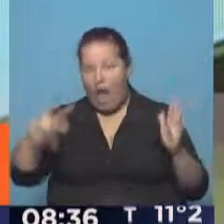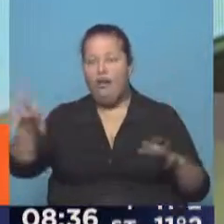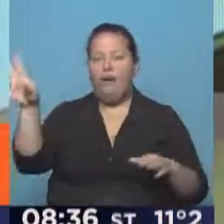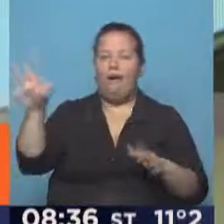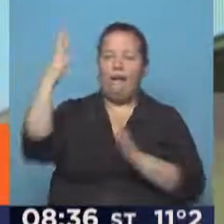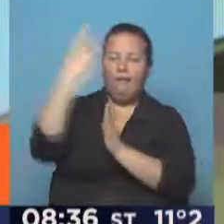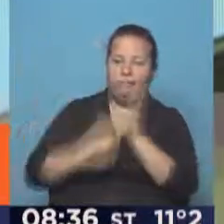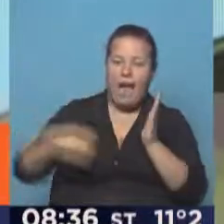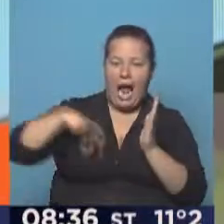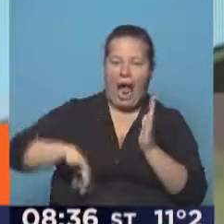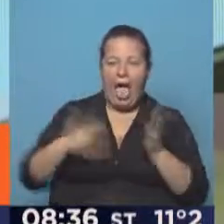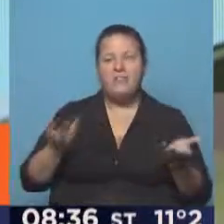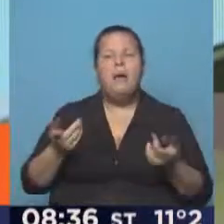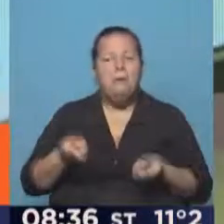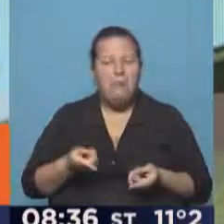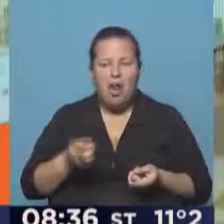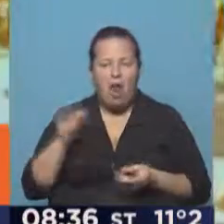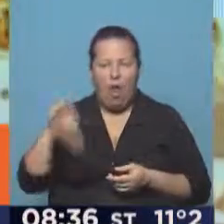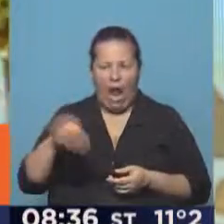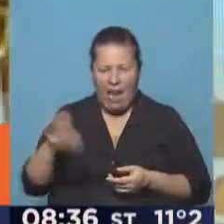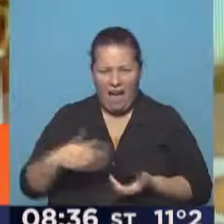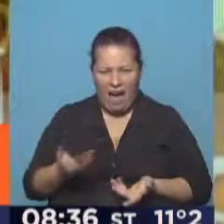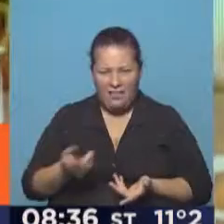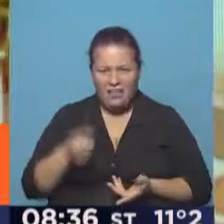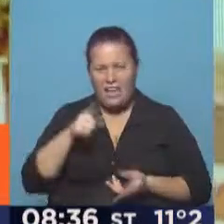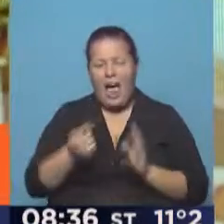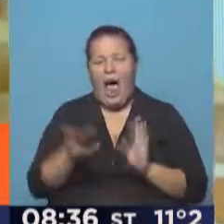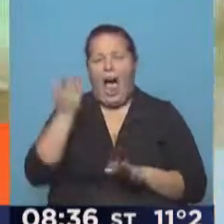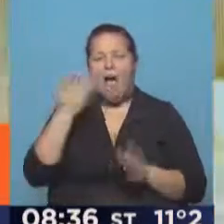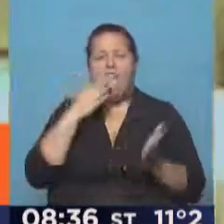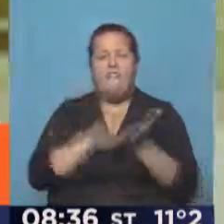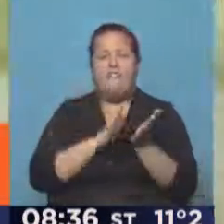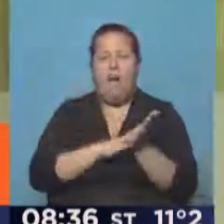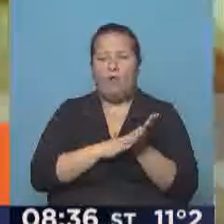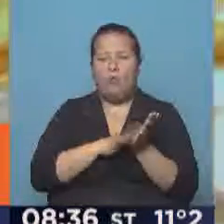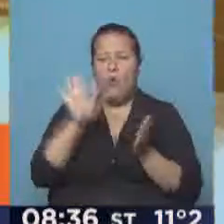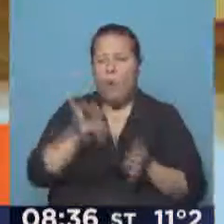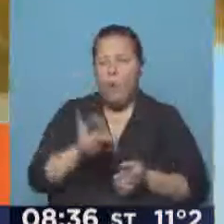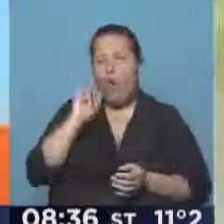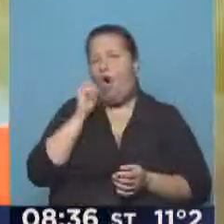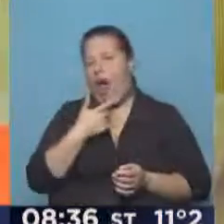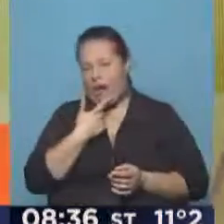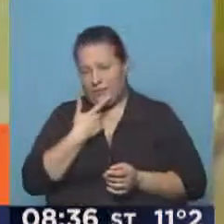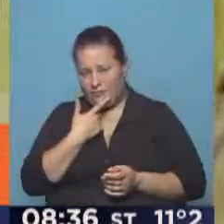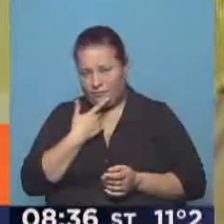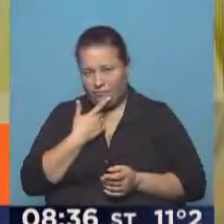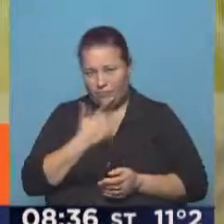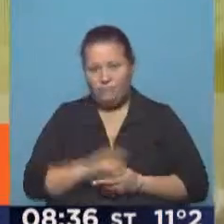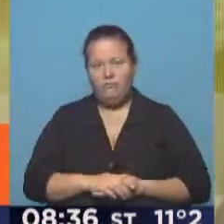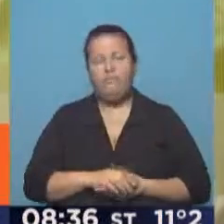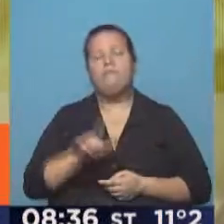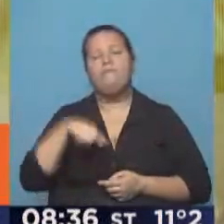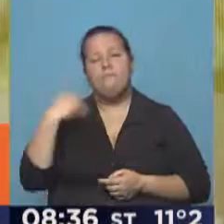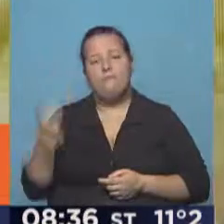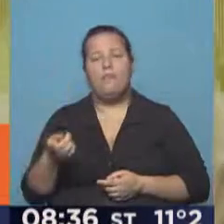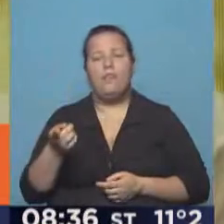podemos descontar de ganancias, pero eso apenas cubre en parte el aumento de la factura del uso de gas. Después